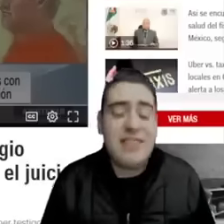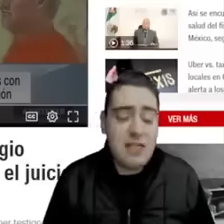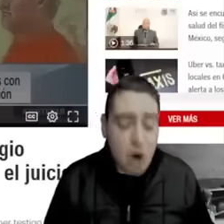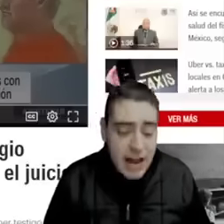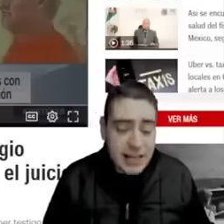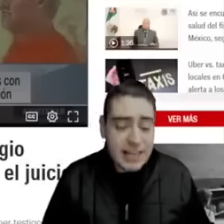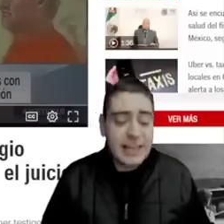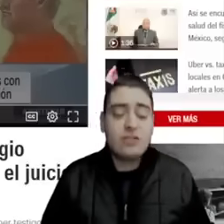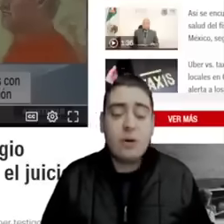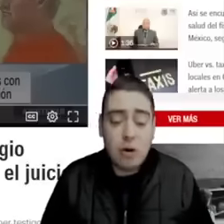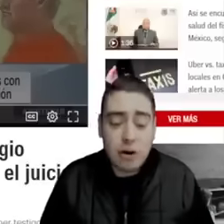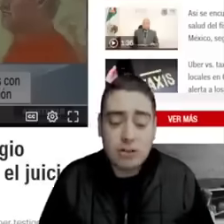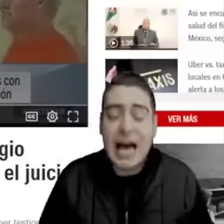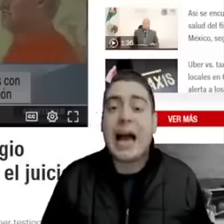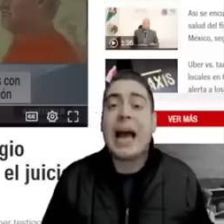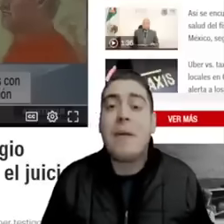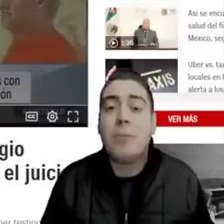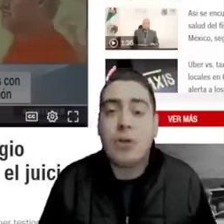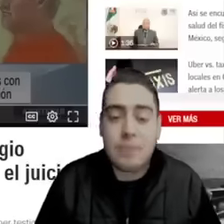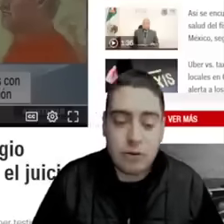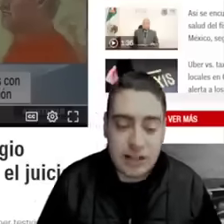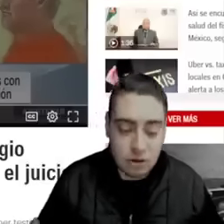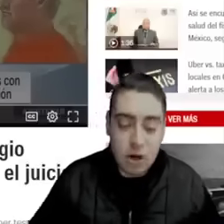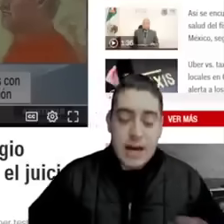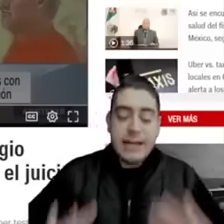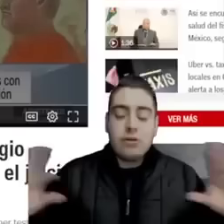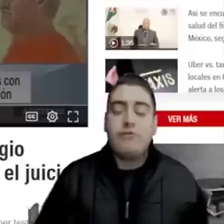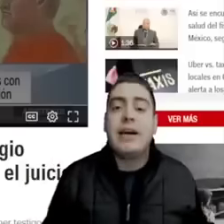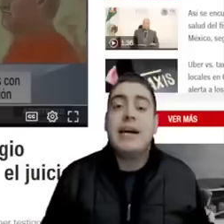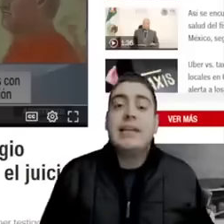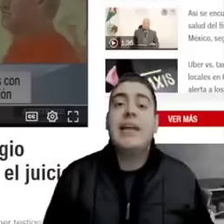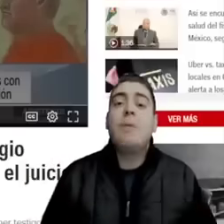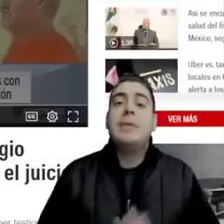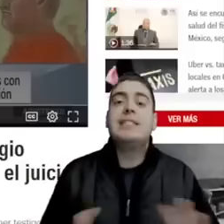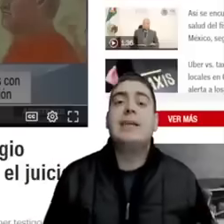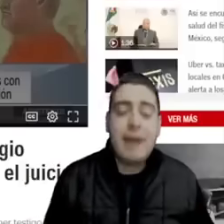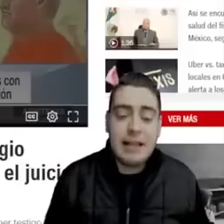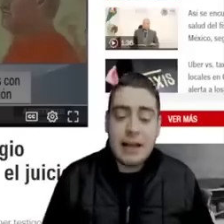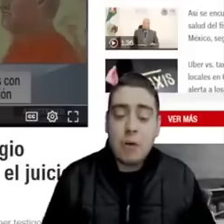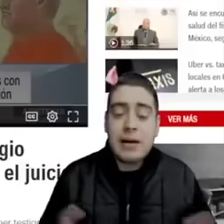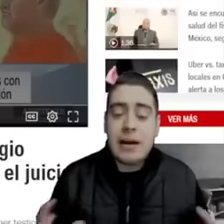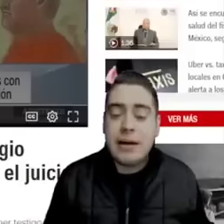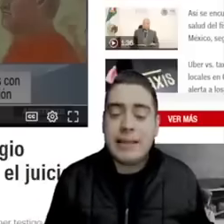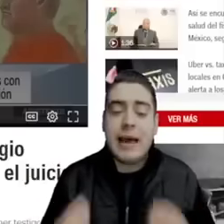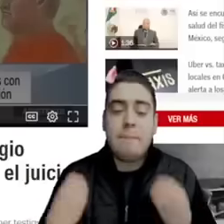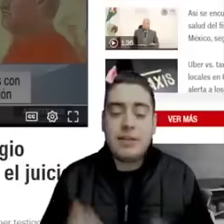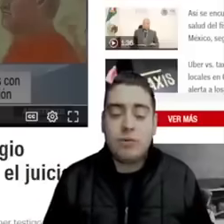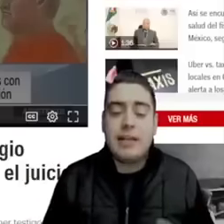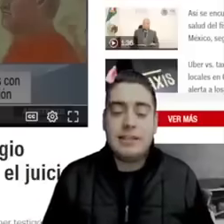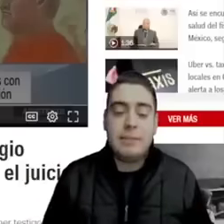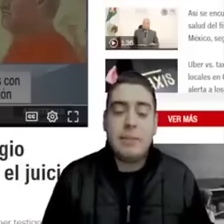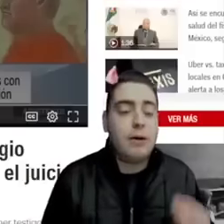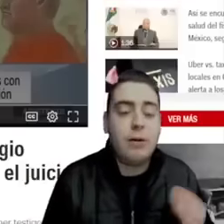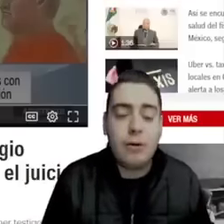millones de dólares en sobornos a cambio de protección. Esto fue de lo principal, de lo más relevante que